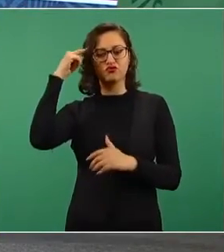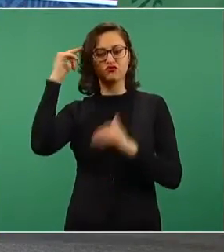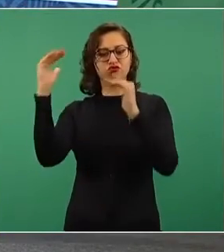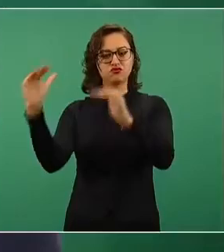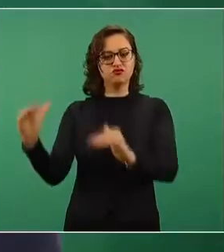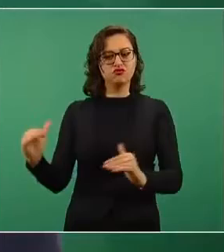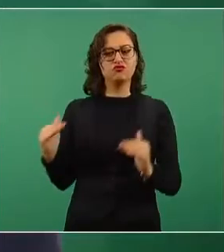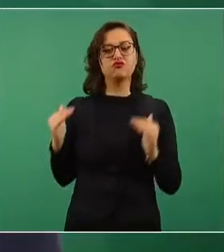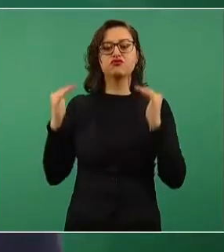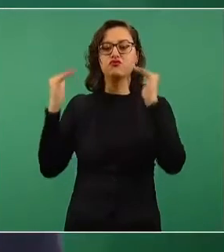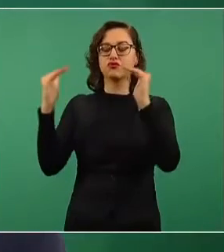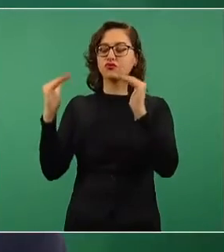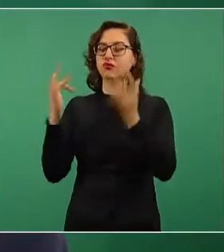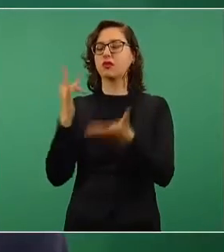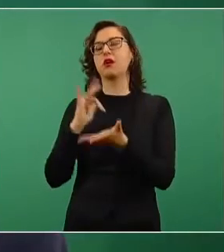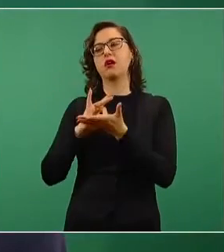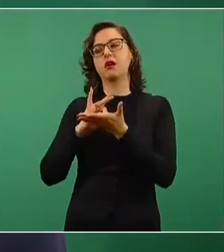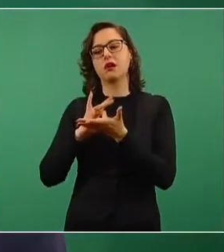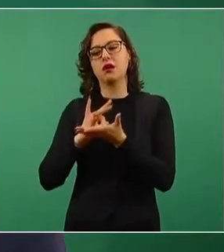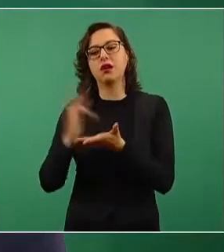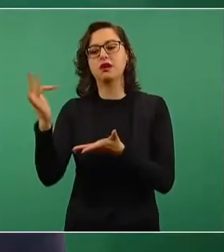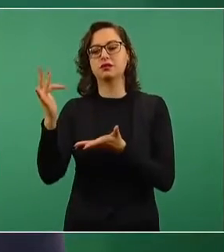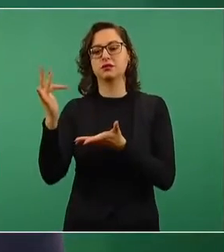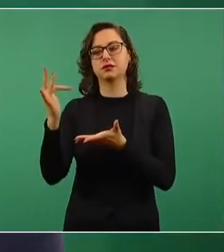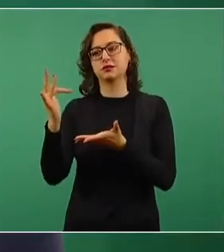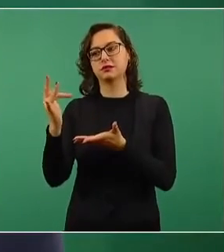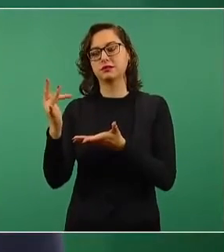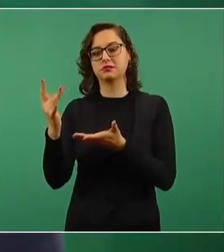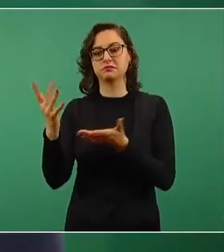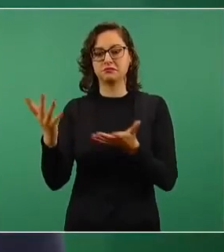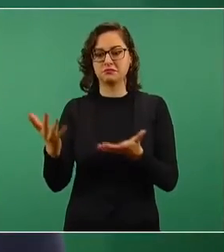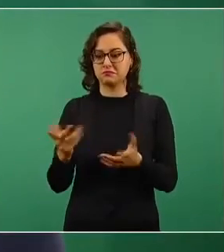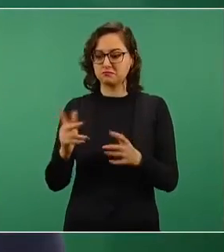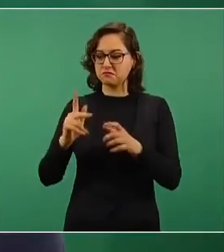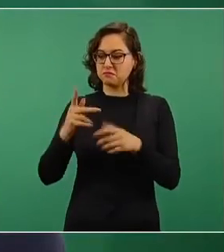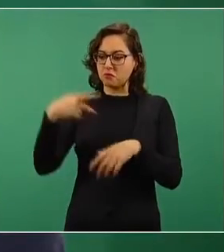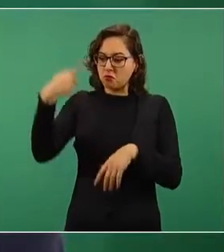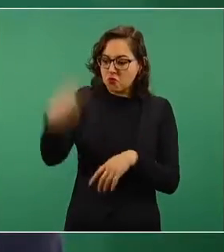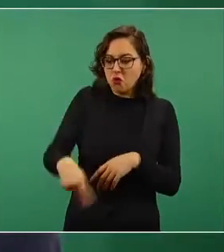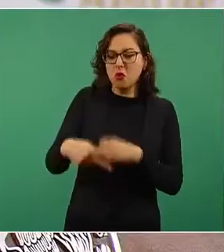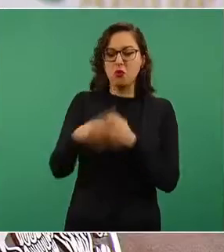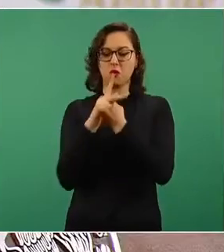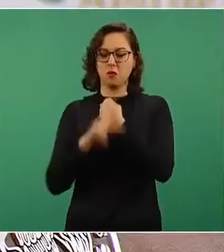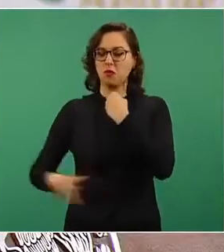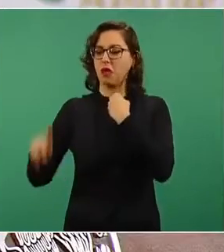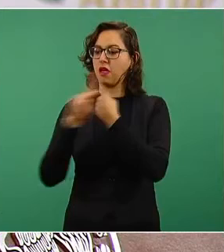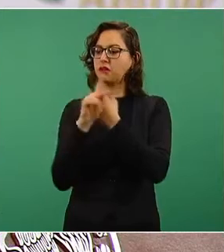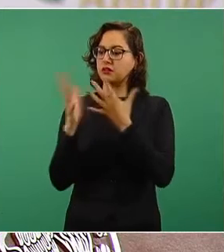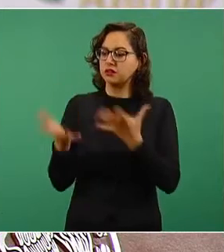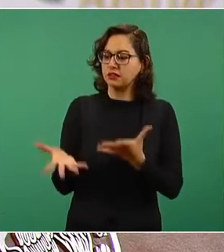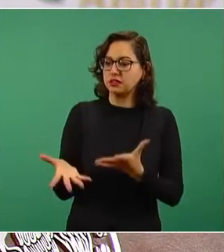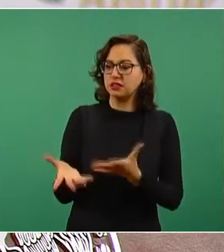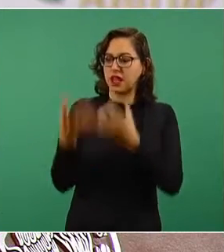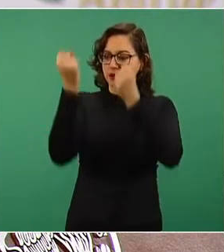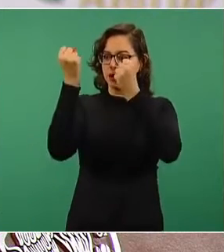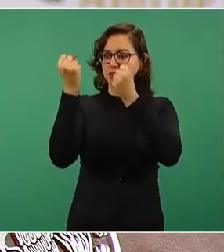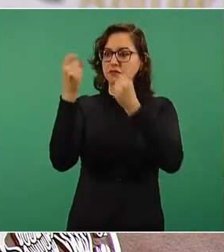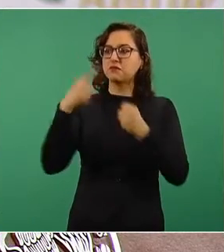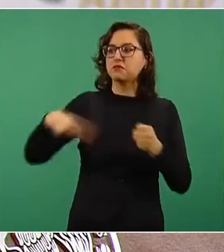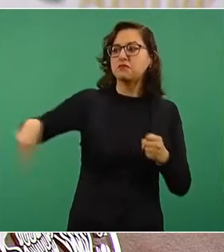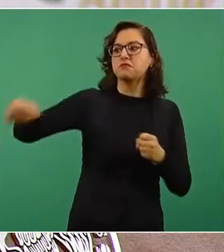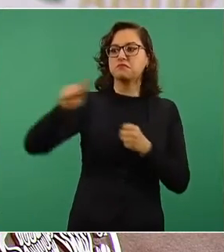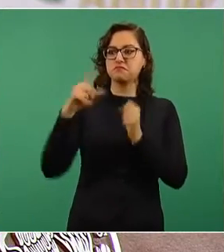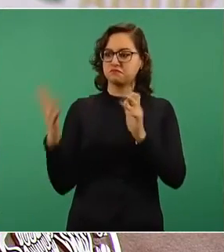boliviano, recuperamos la patria para los bolivianos, recuperamos la democracia para los bolivianos en